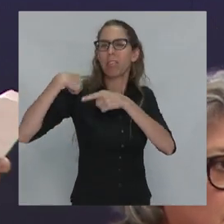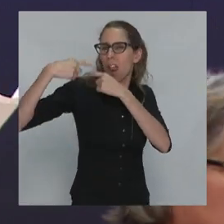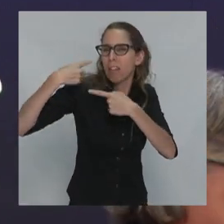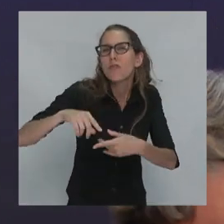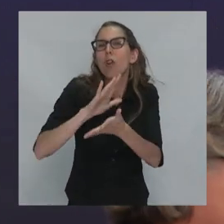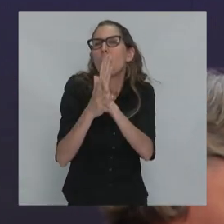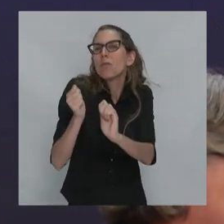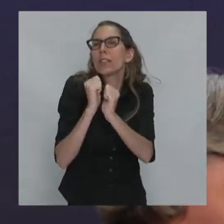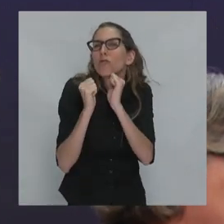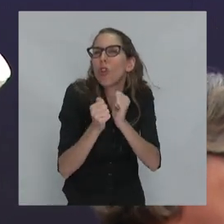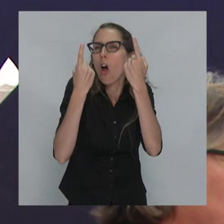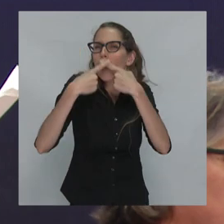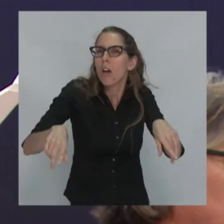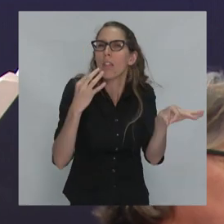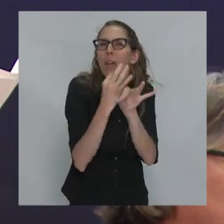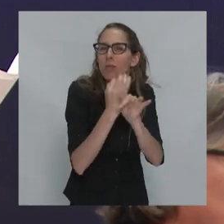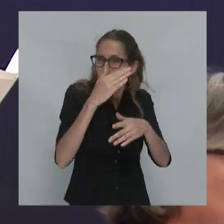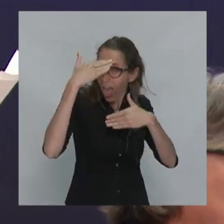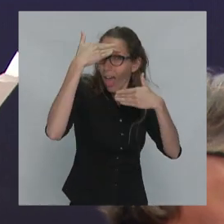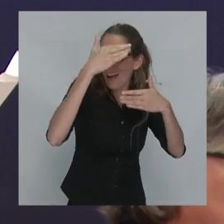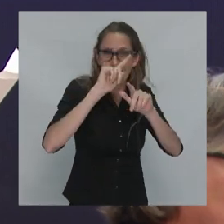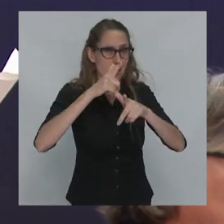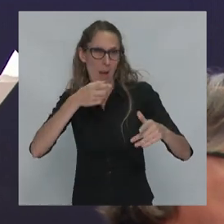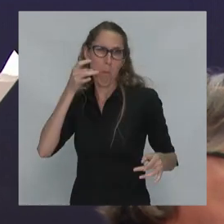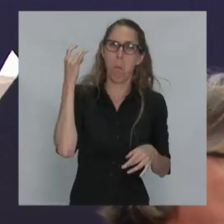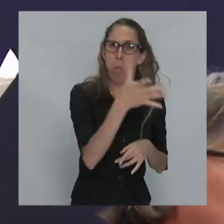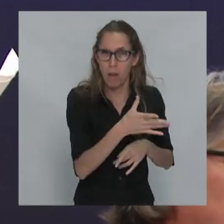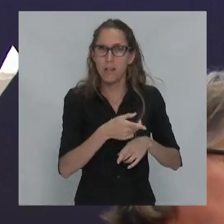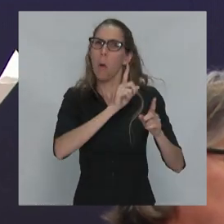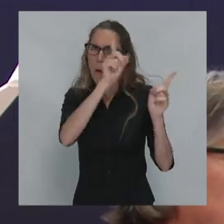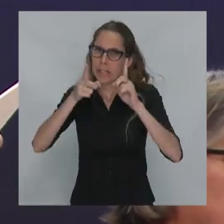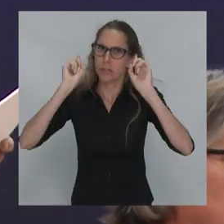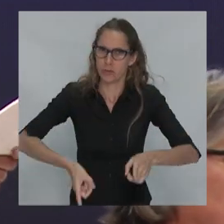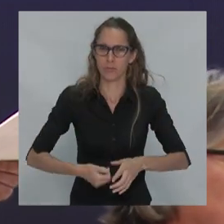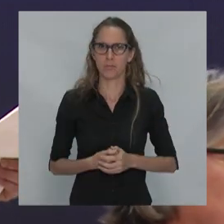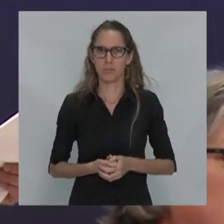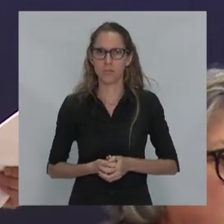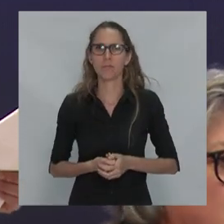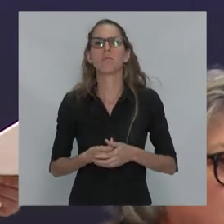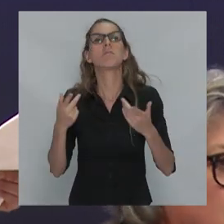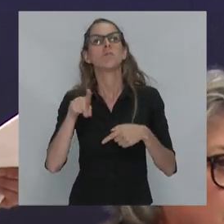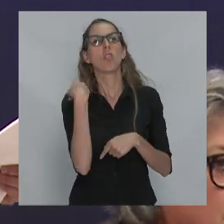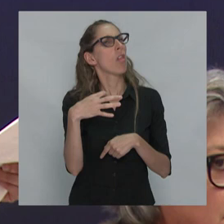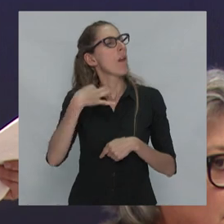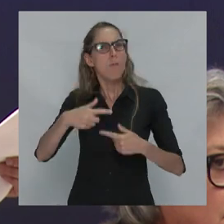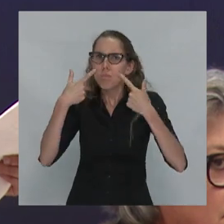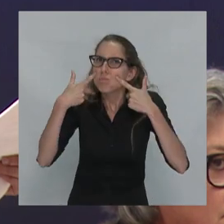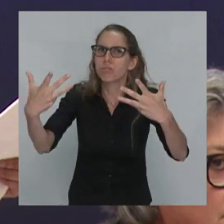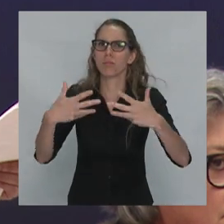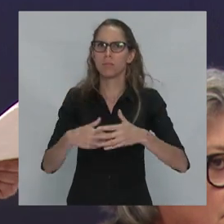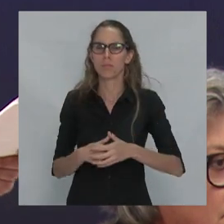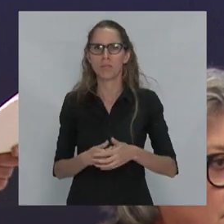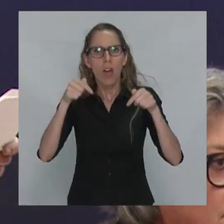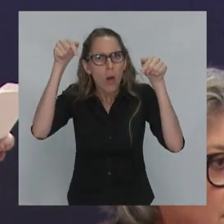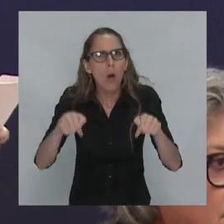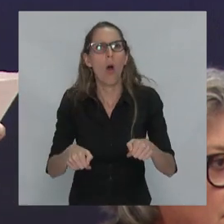sistemas educativos y de nuestras maestras y maestros. Tenemos que poner en evidencia que